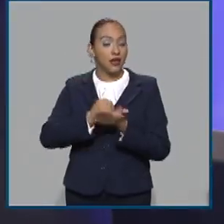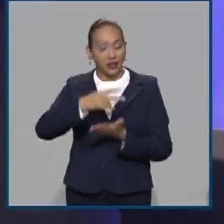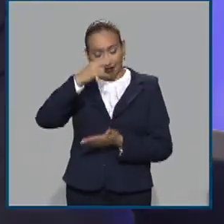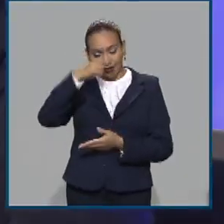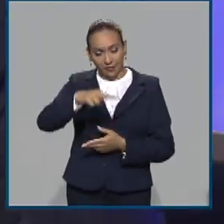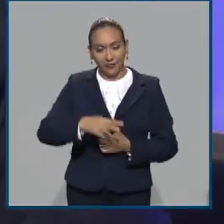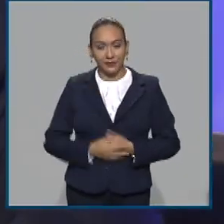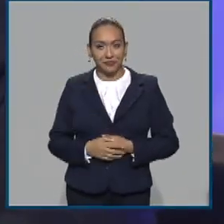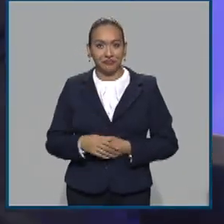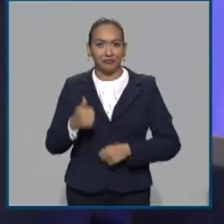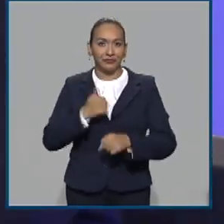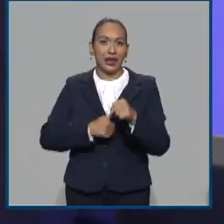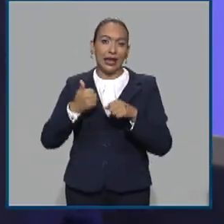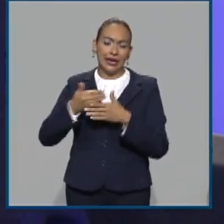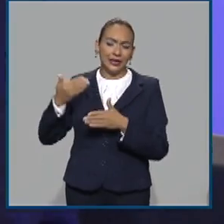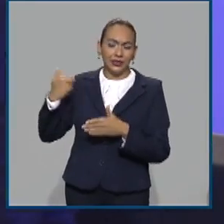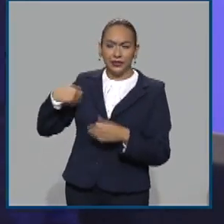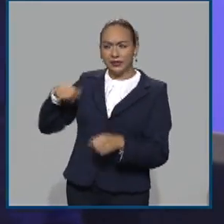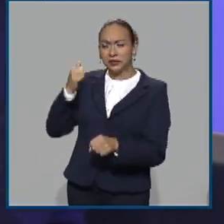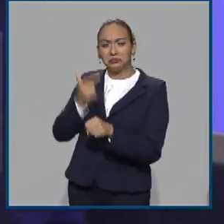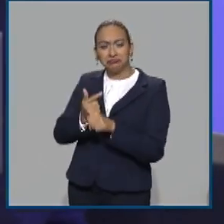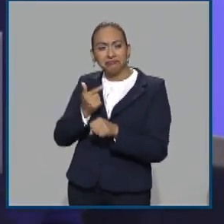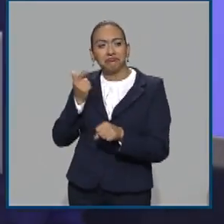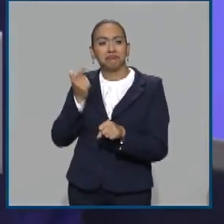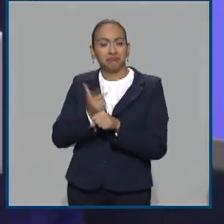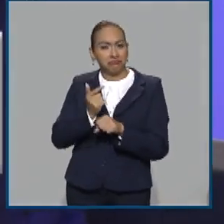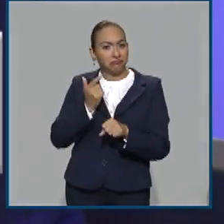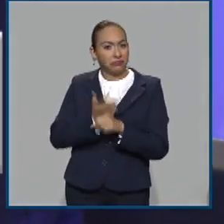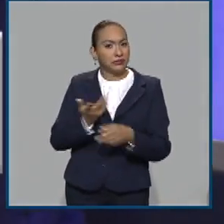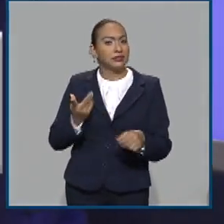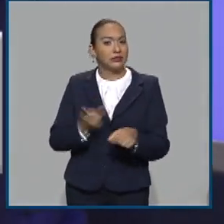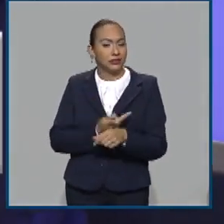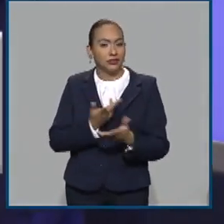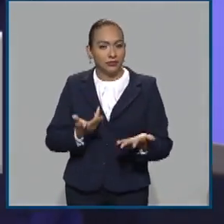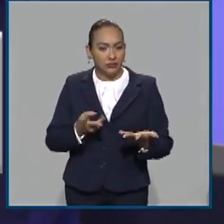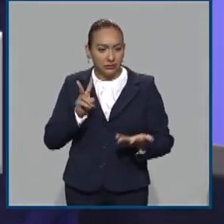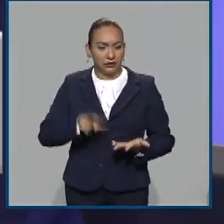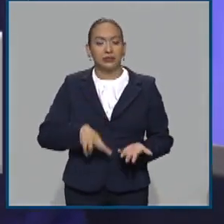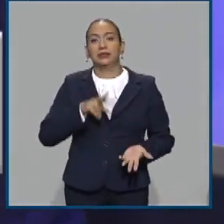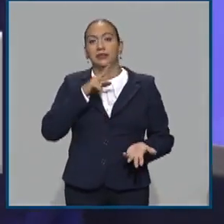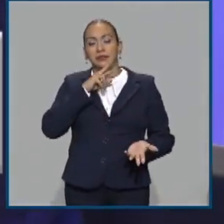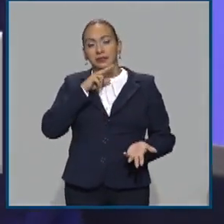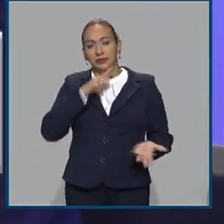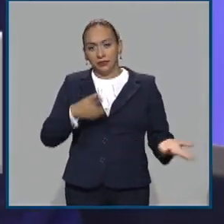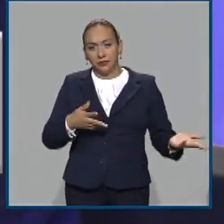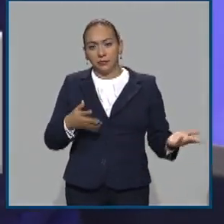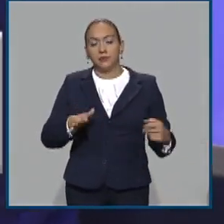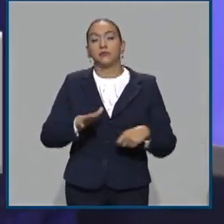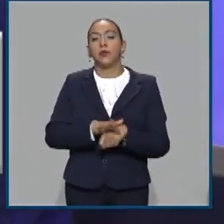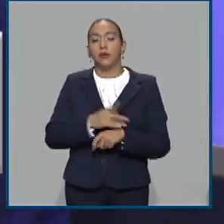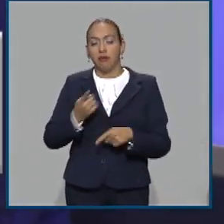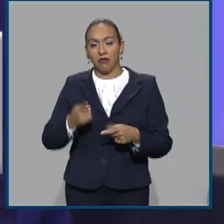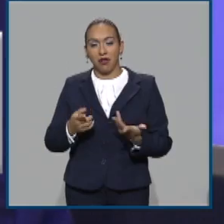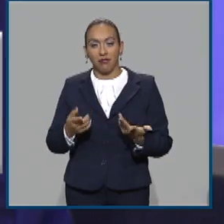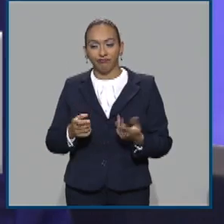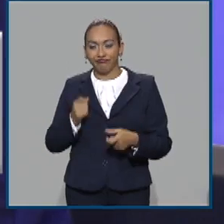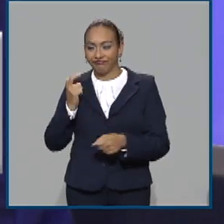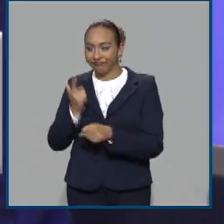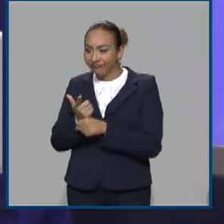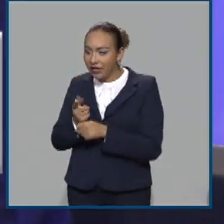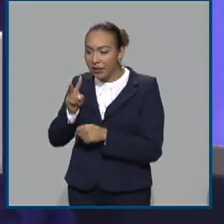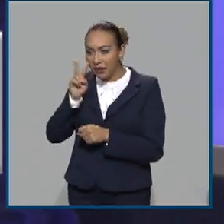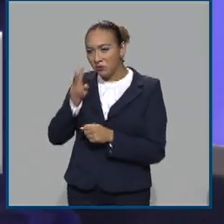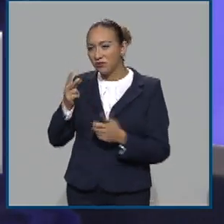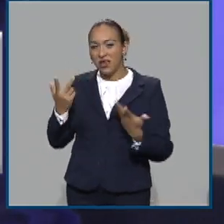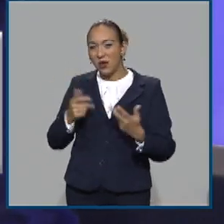En los últimos años hemos observado, no sin creciente preocupación, una serie de actos,